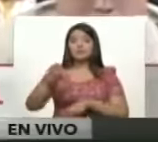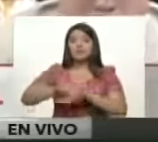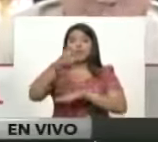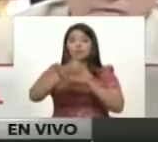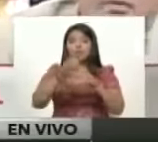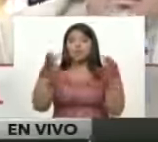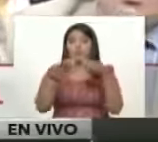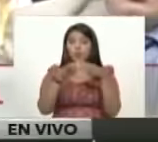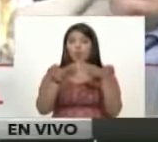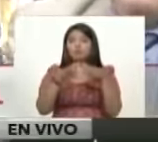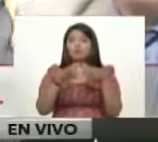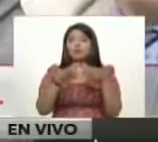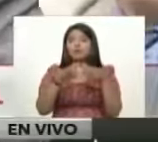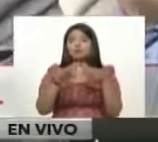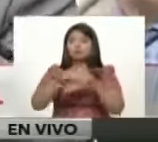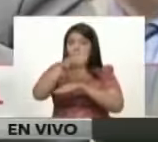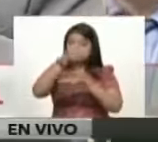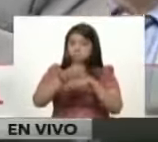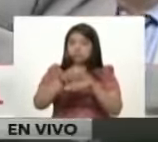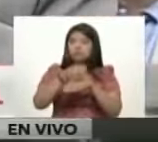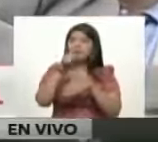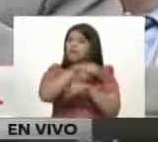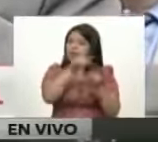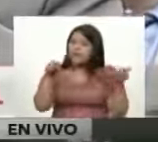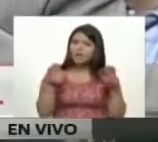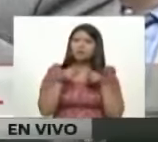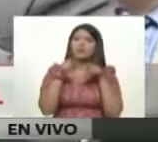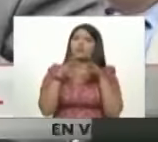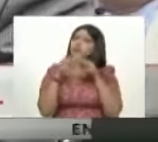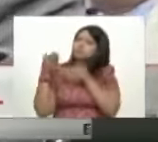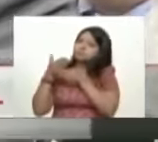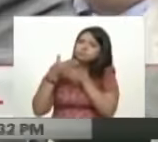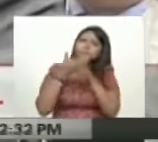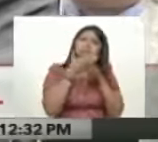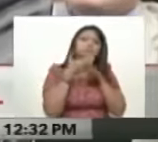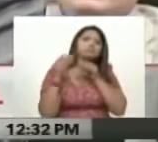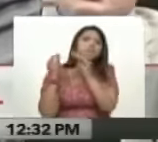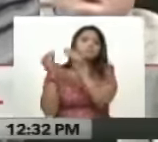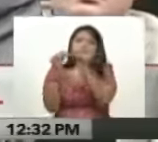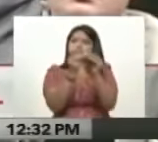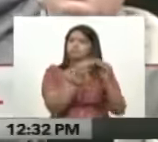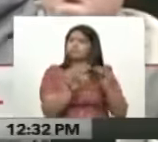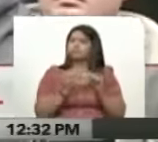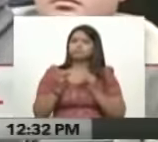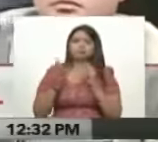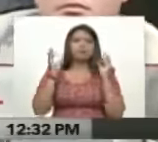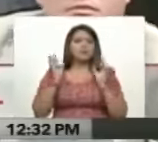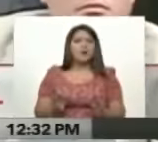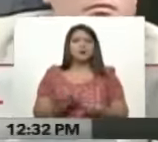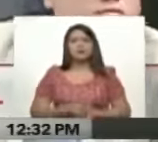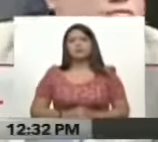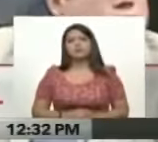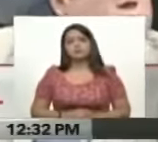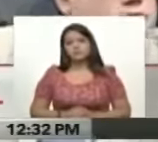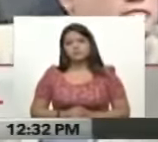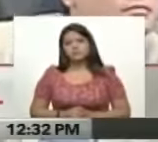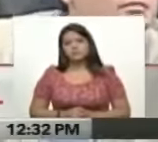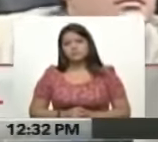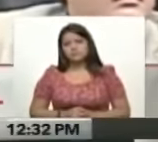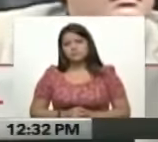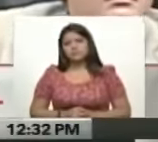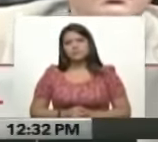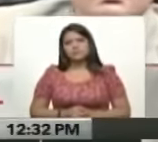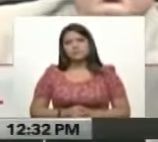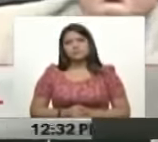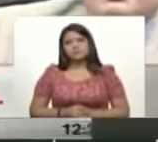que postulamos comparten con todos nosotros la convicción de que